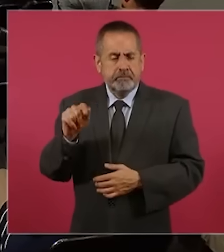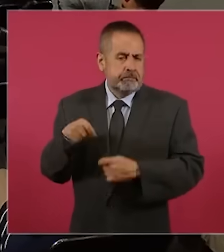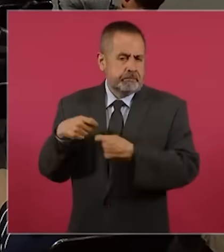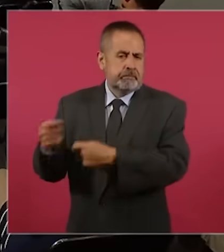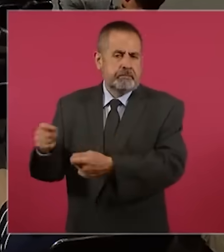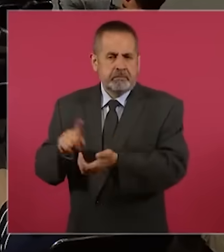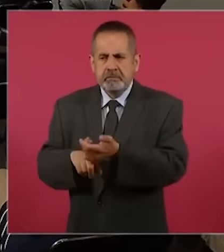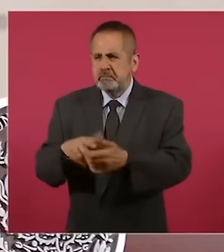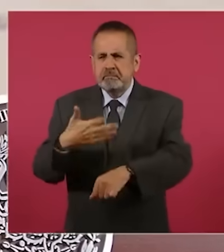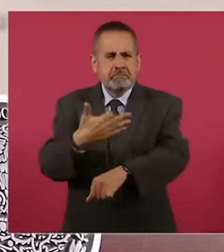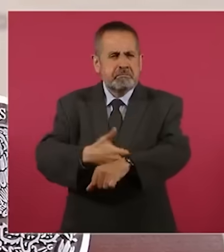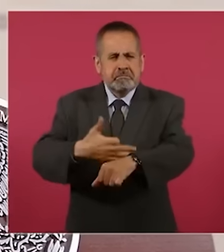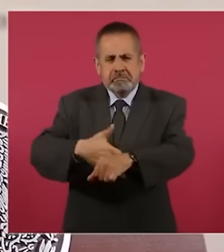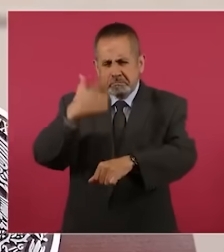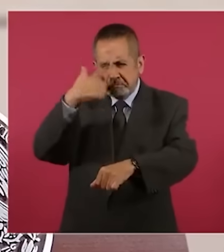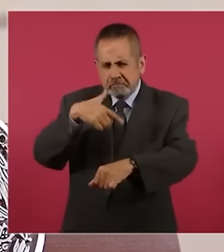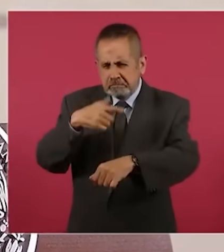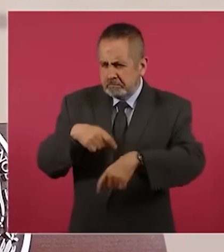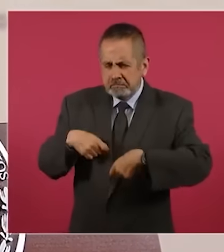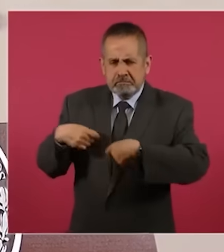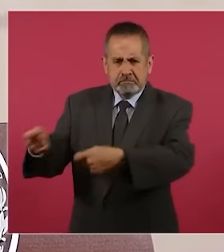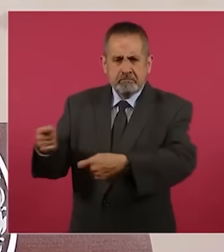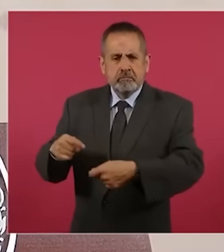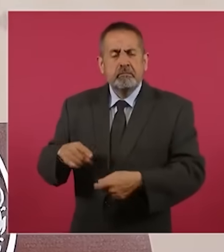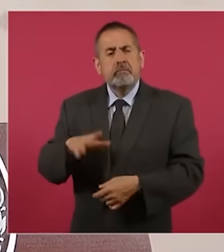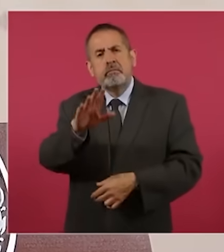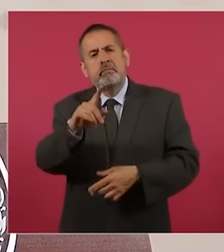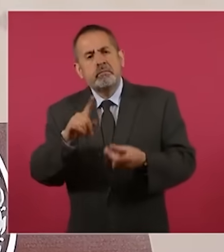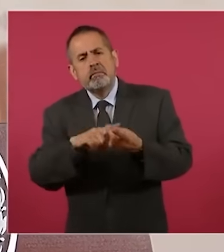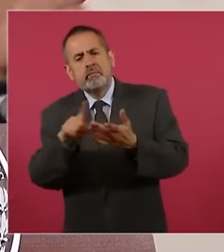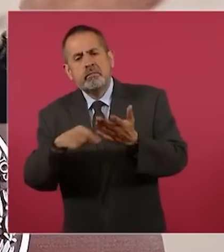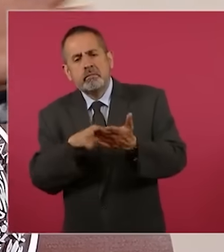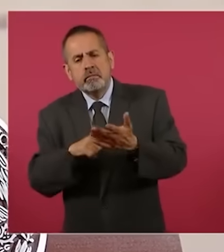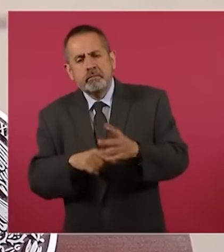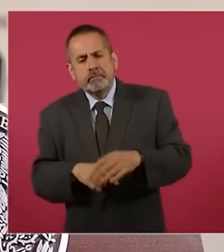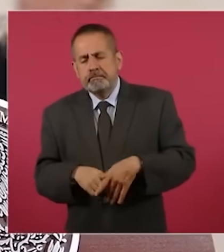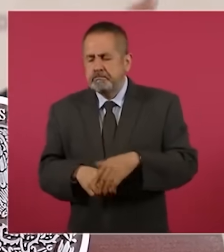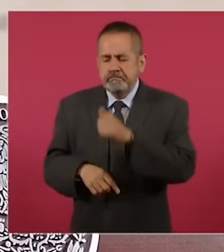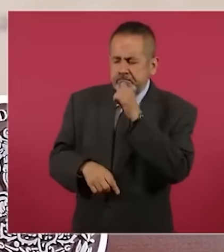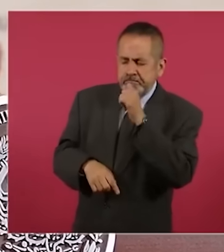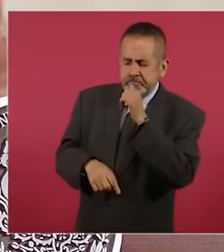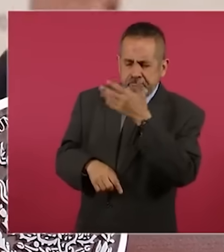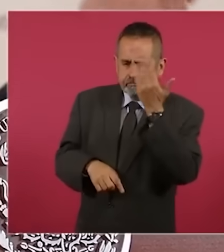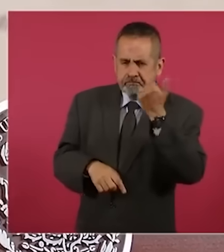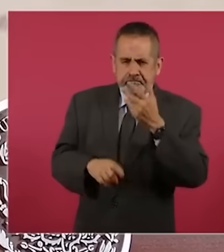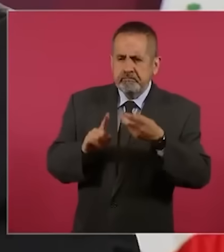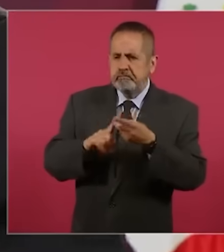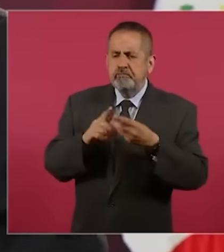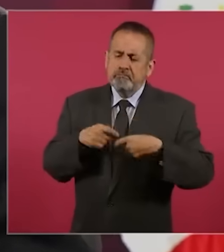La tarde-noche. ¿Y en el lugar? Todavía está